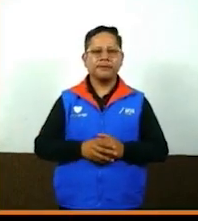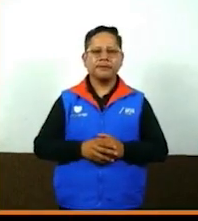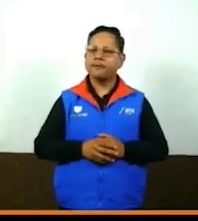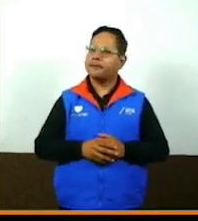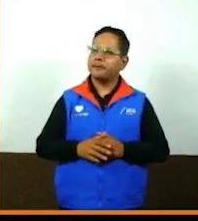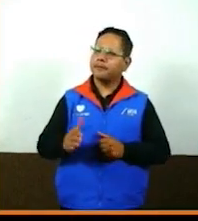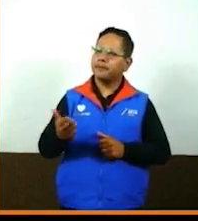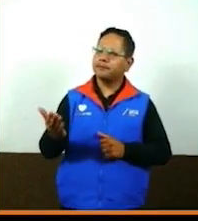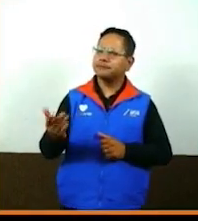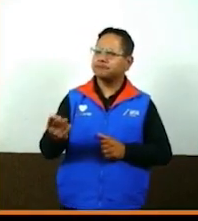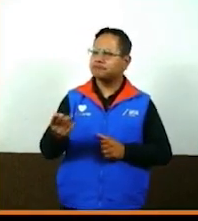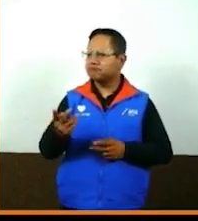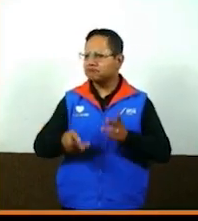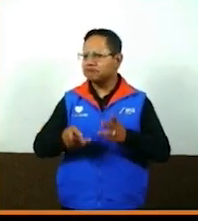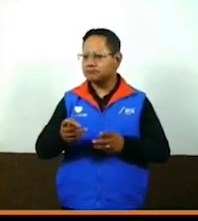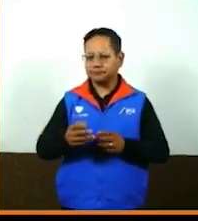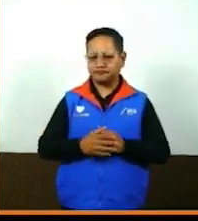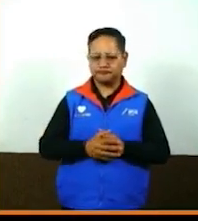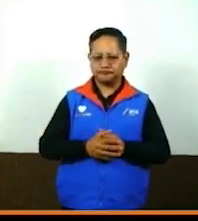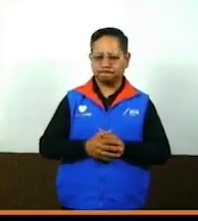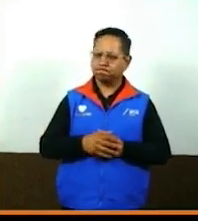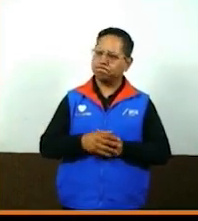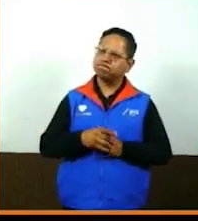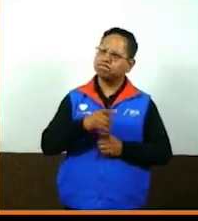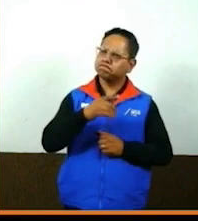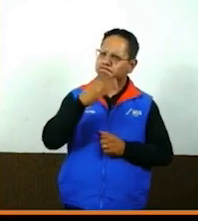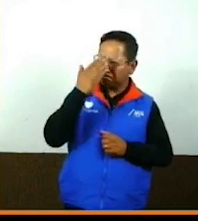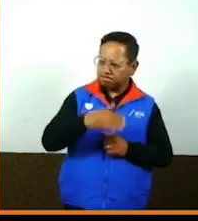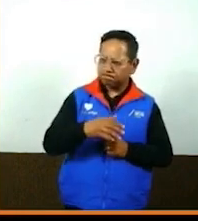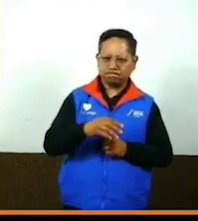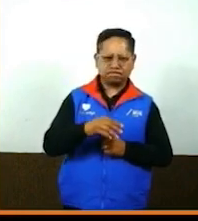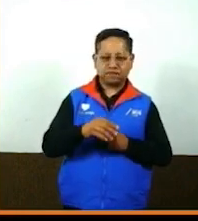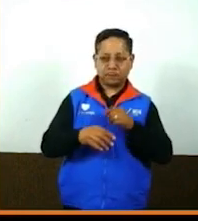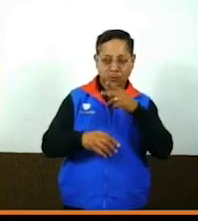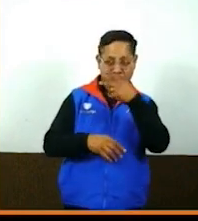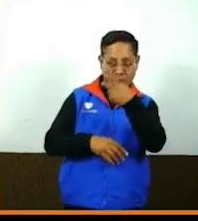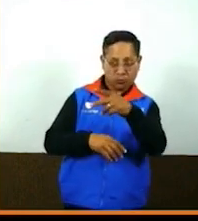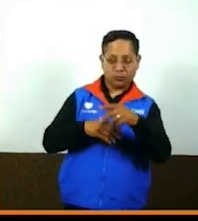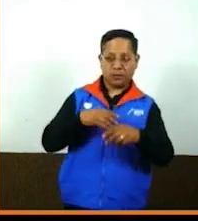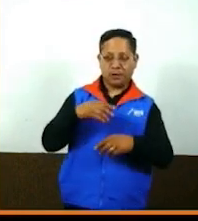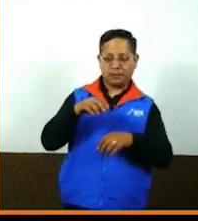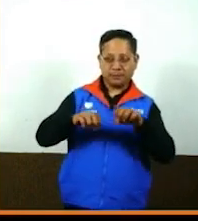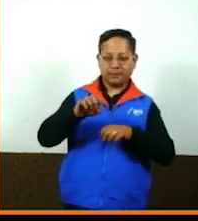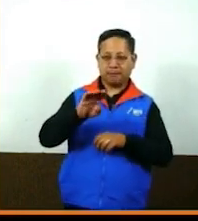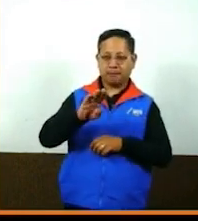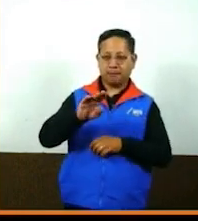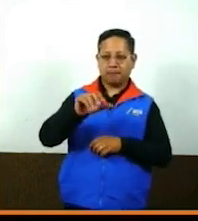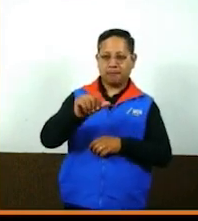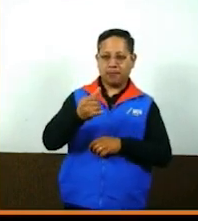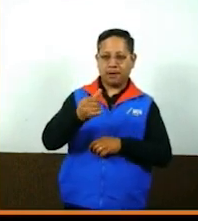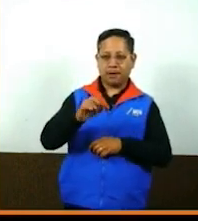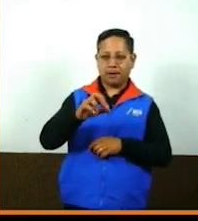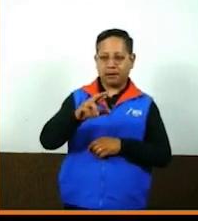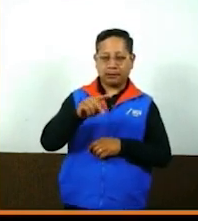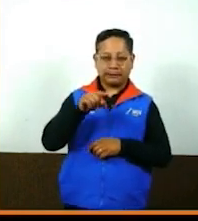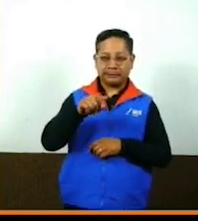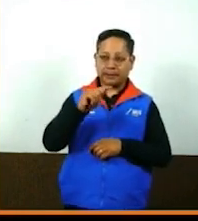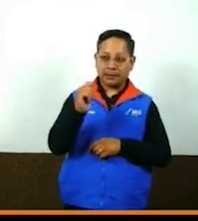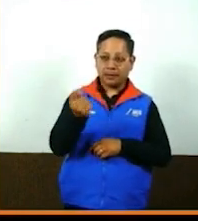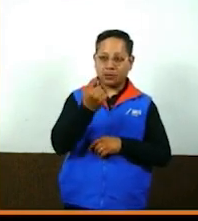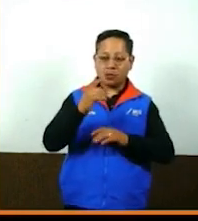nos platicaras de qué manera la tecnología ha permitido a Bayer medir, monitorear y comunicar de